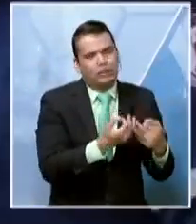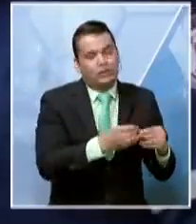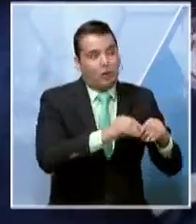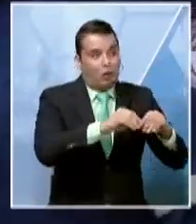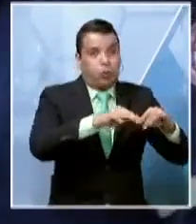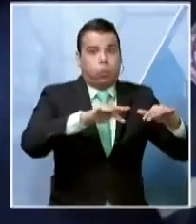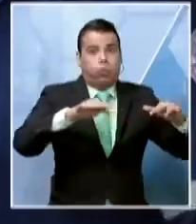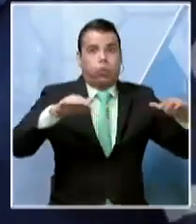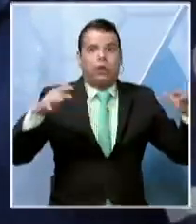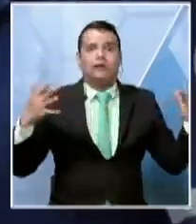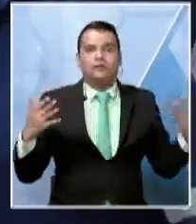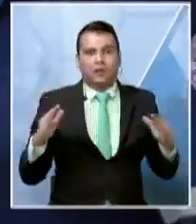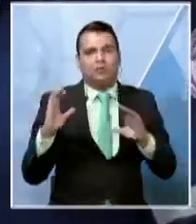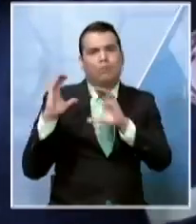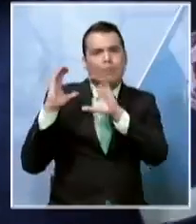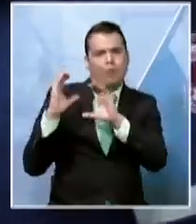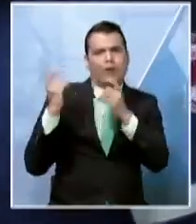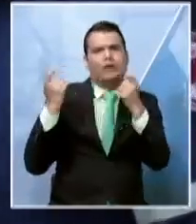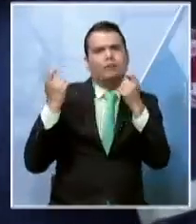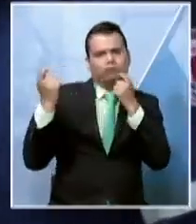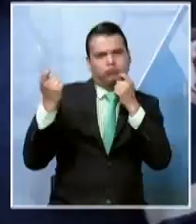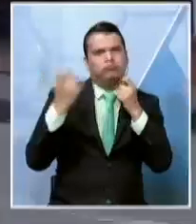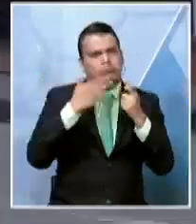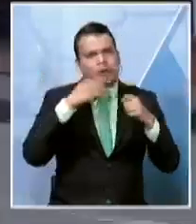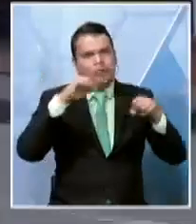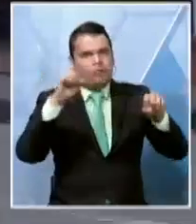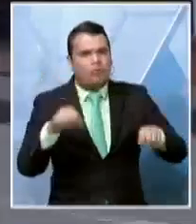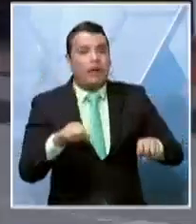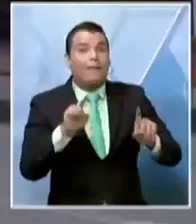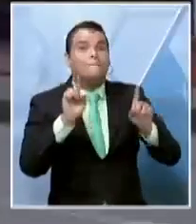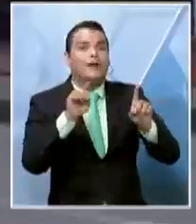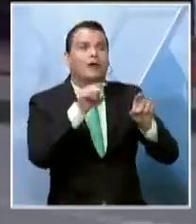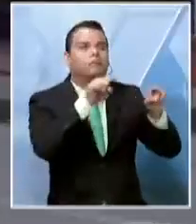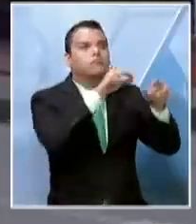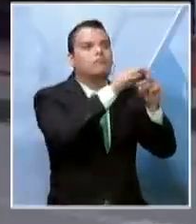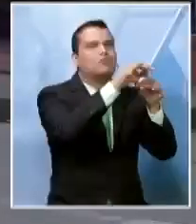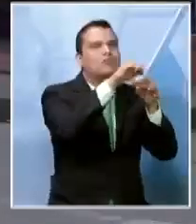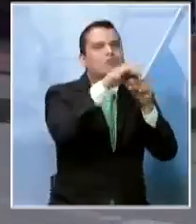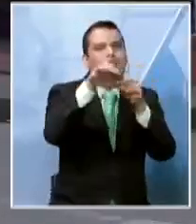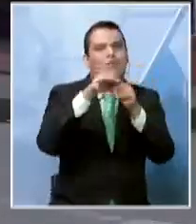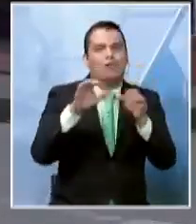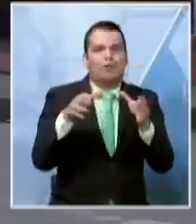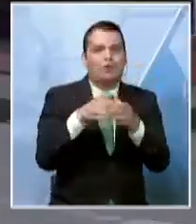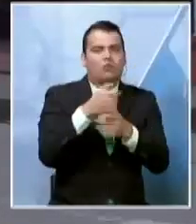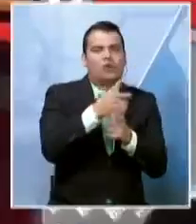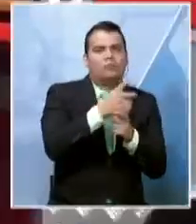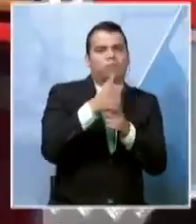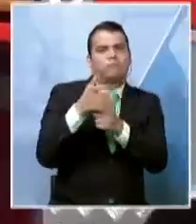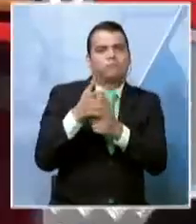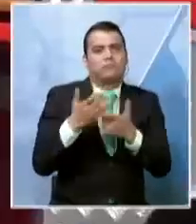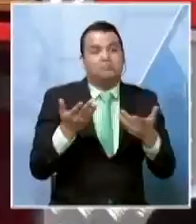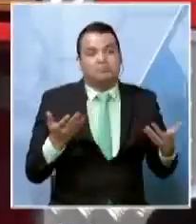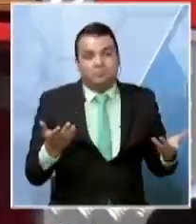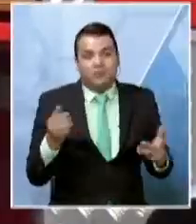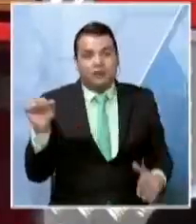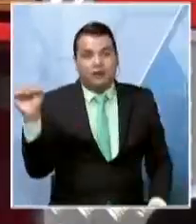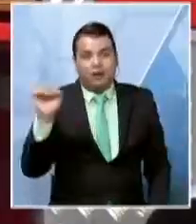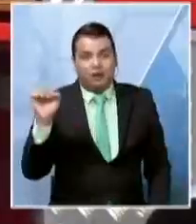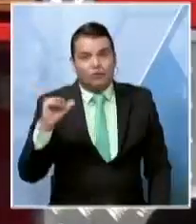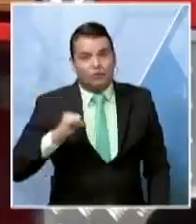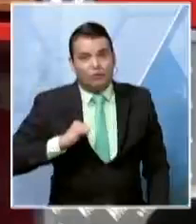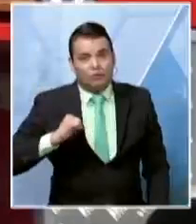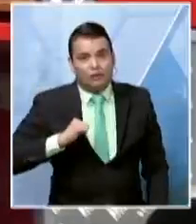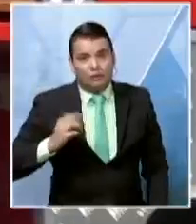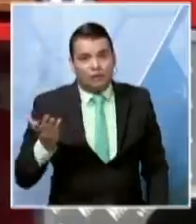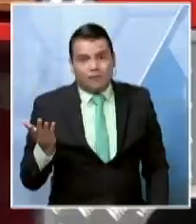recursos necesarios para sostenerse en tiempos de crisis, existen municipios donde sus bomberos ni siquiera tienen en qué transportarse para